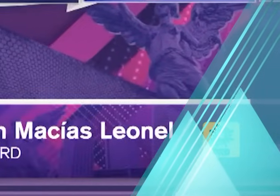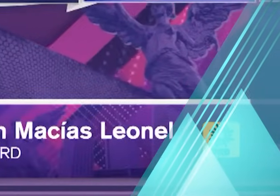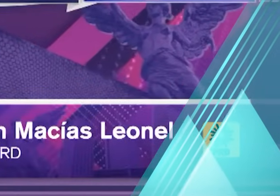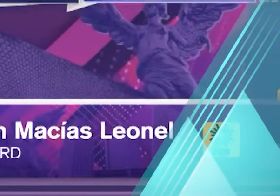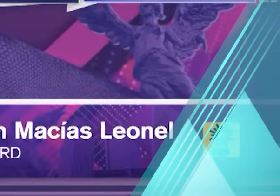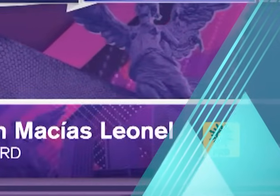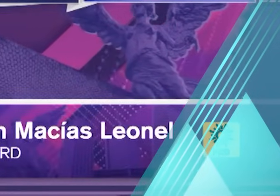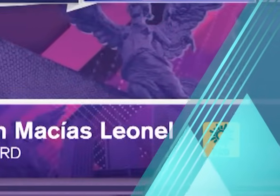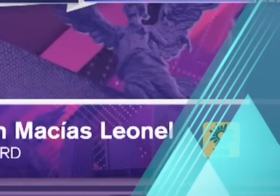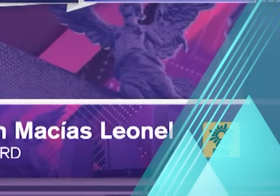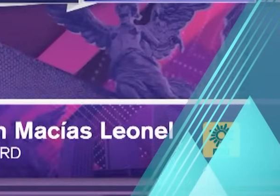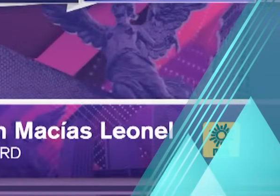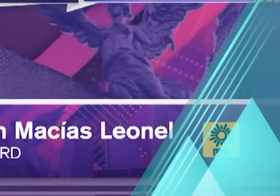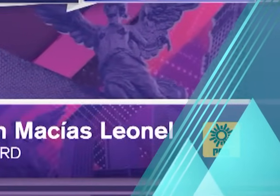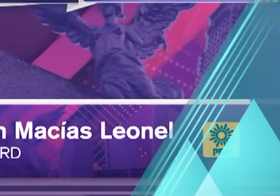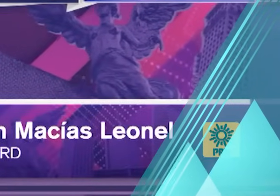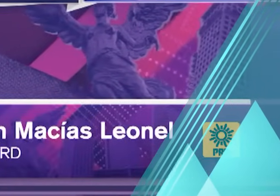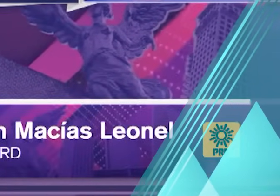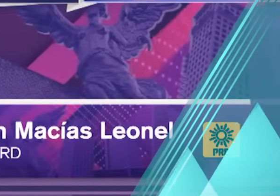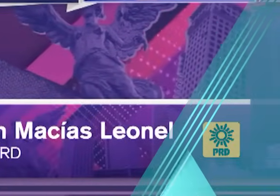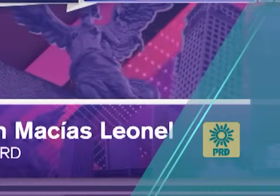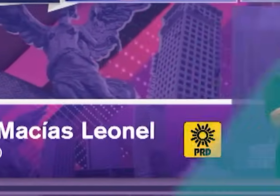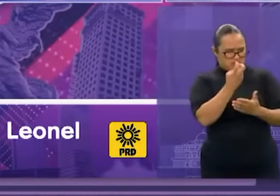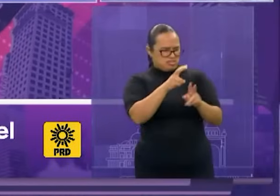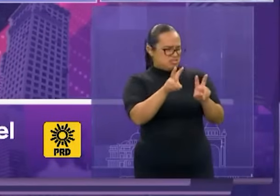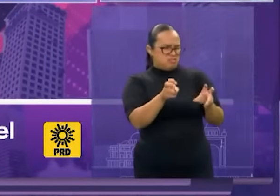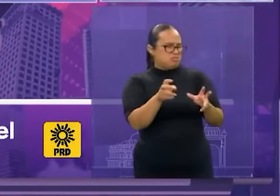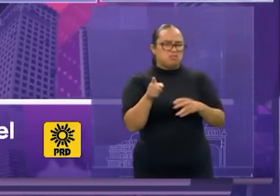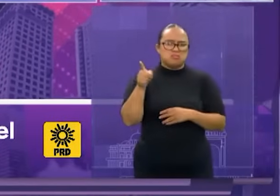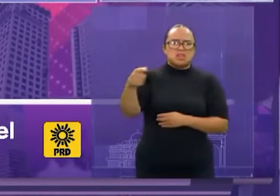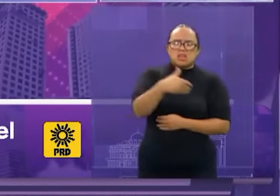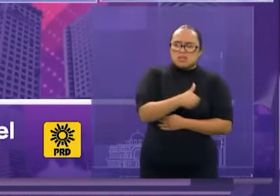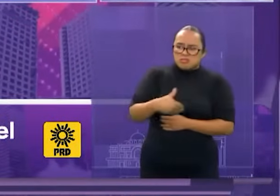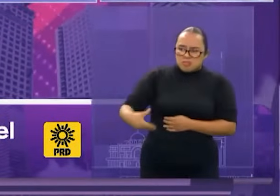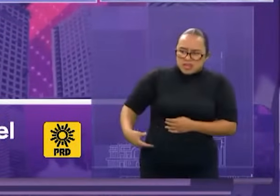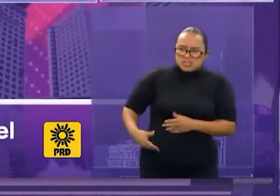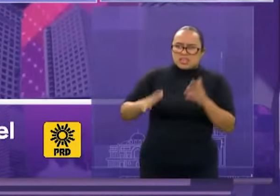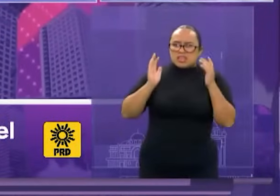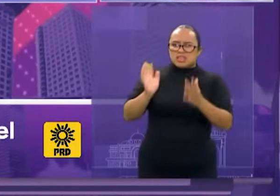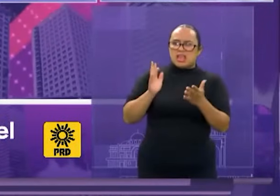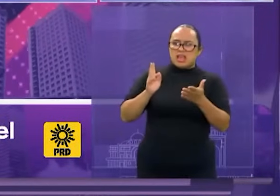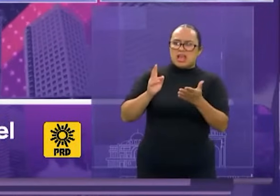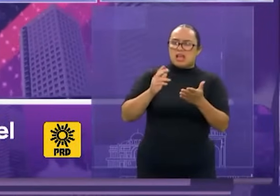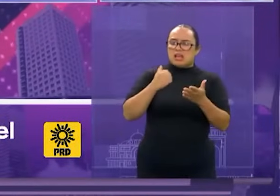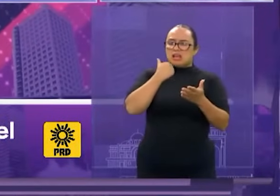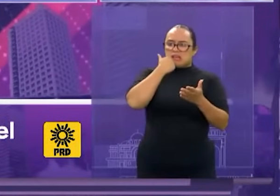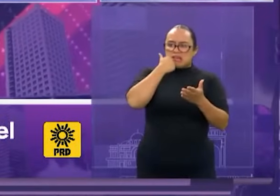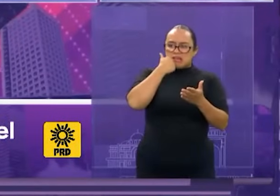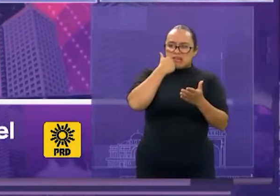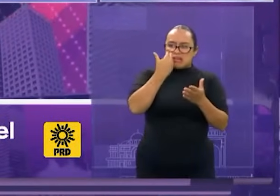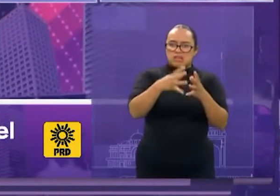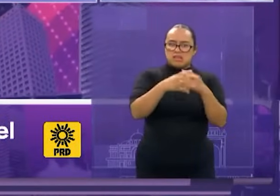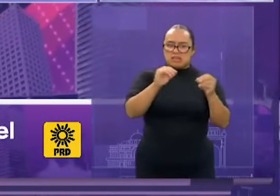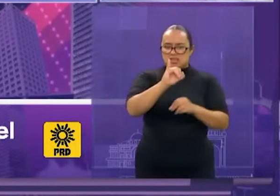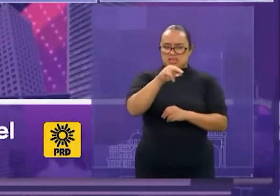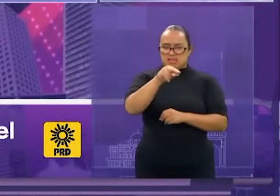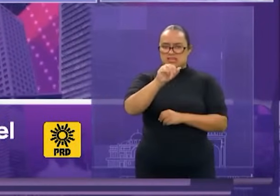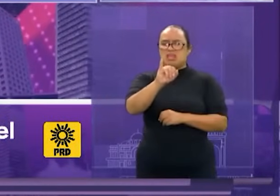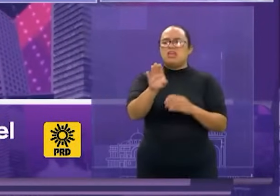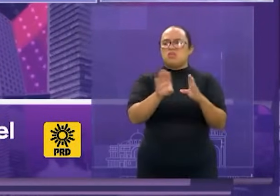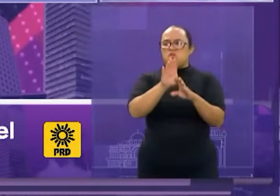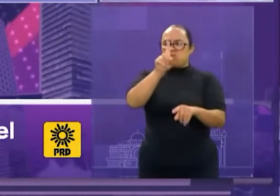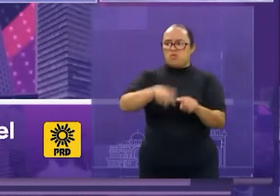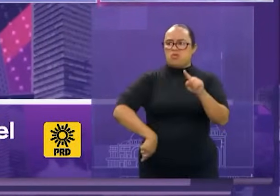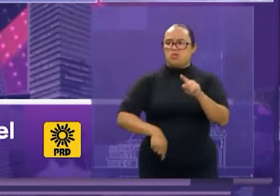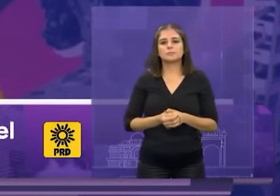Nadia Macías aspirante diputada local por el distrito 20 de la Ciudad de México del PRD se convirtió en tema de conversación